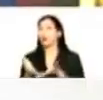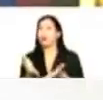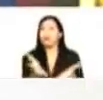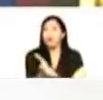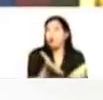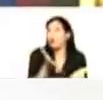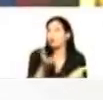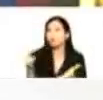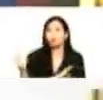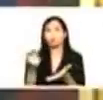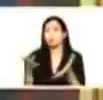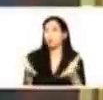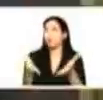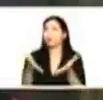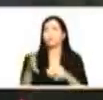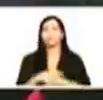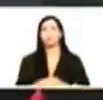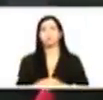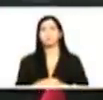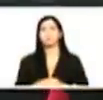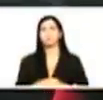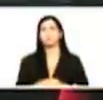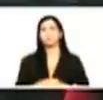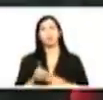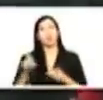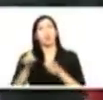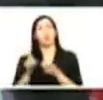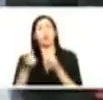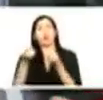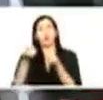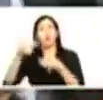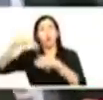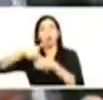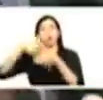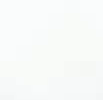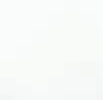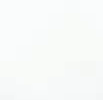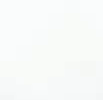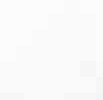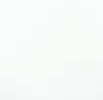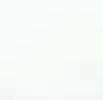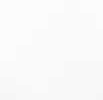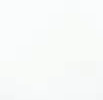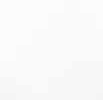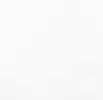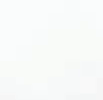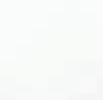precios es ganar, ganar. Cobrar la gasolina es una necesidad.